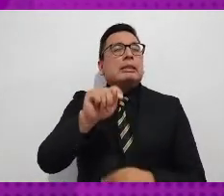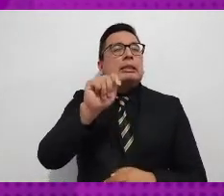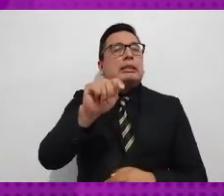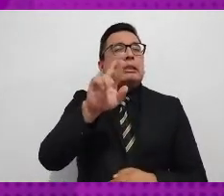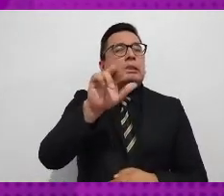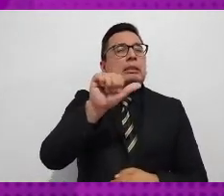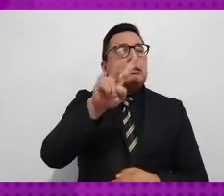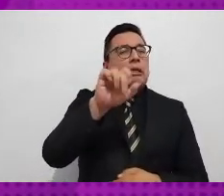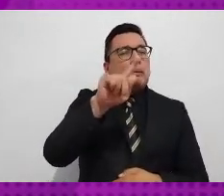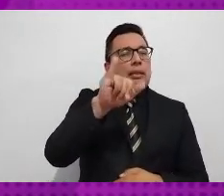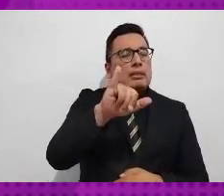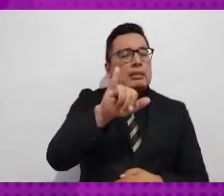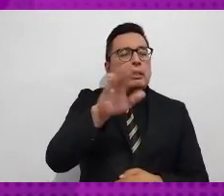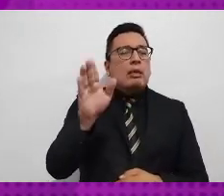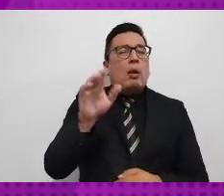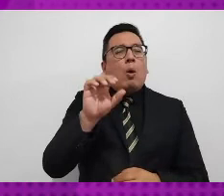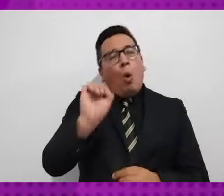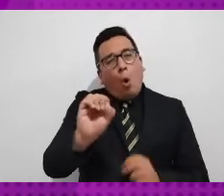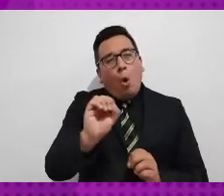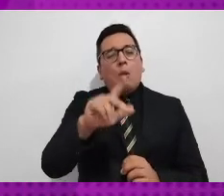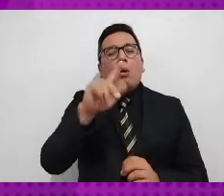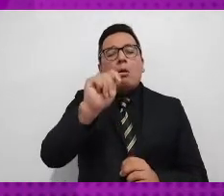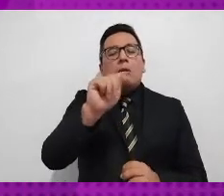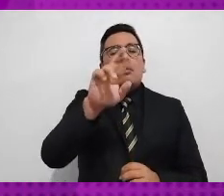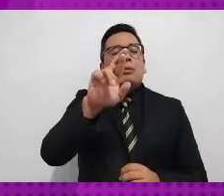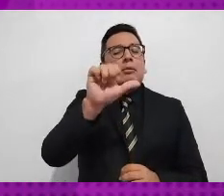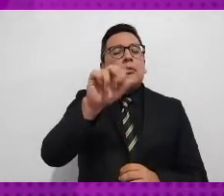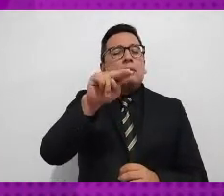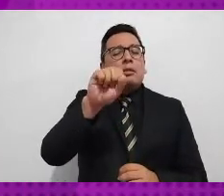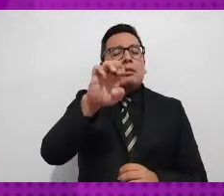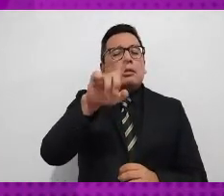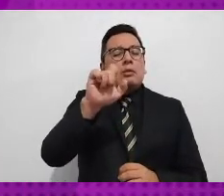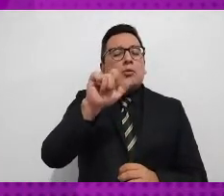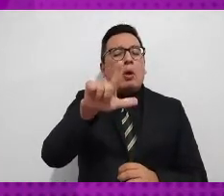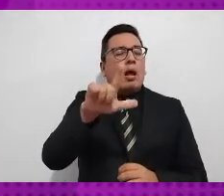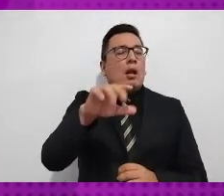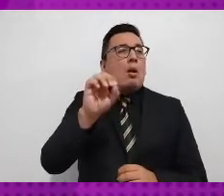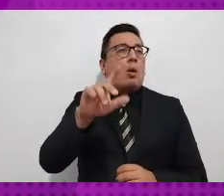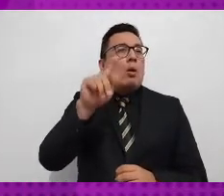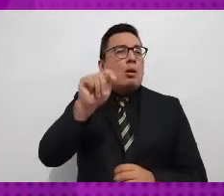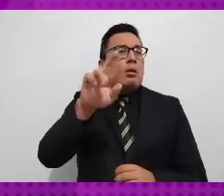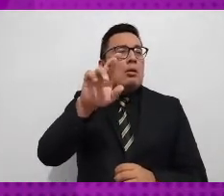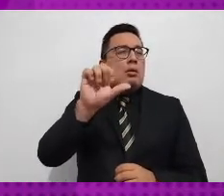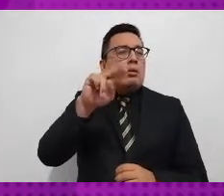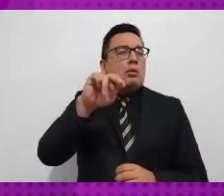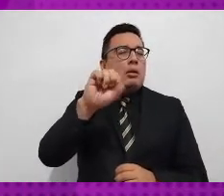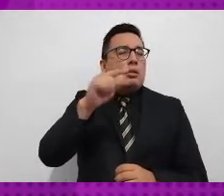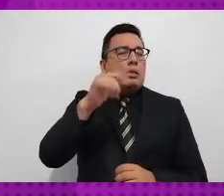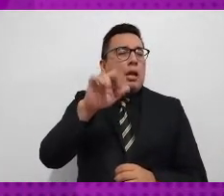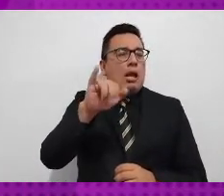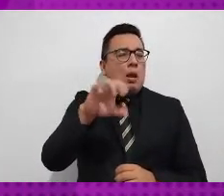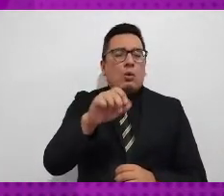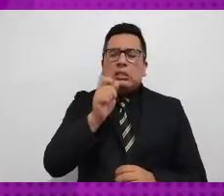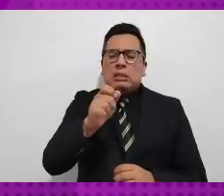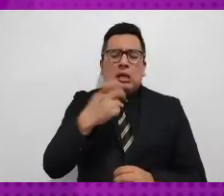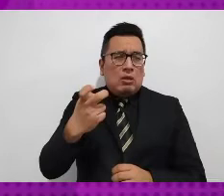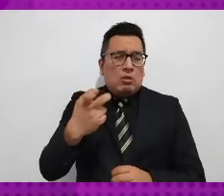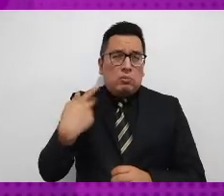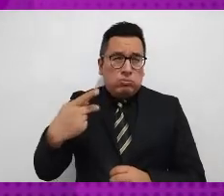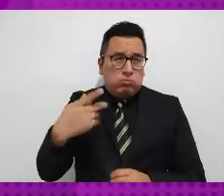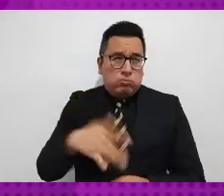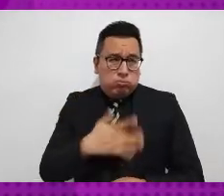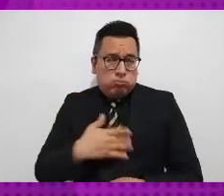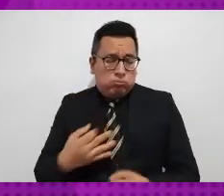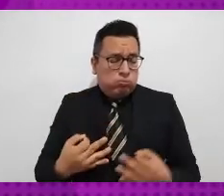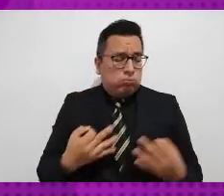están dentro de que son expresiones de género, es decir, no tiene que ver tanto con la orientación sexual, sino más bien